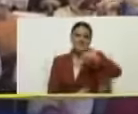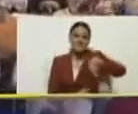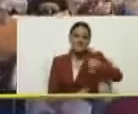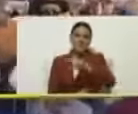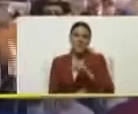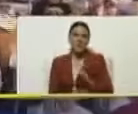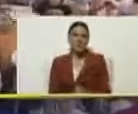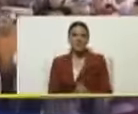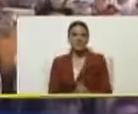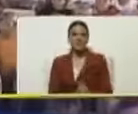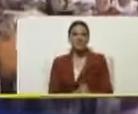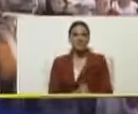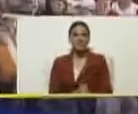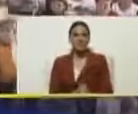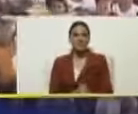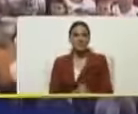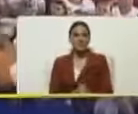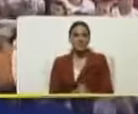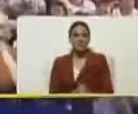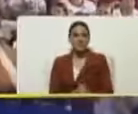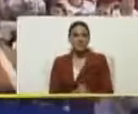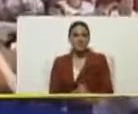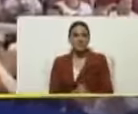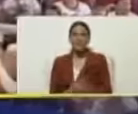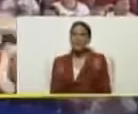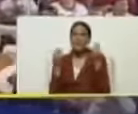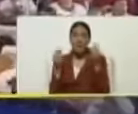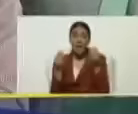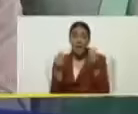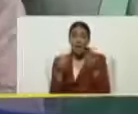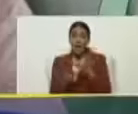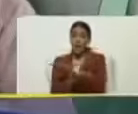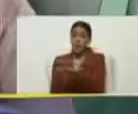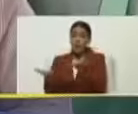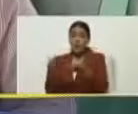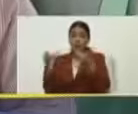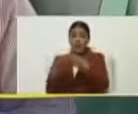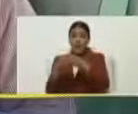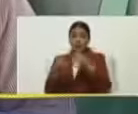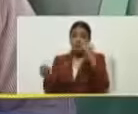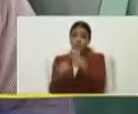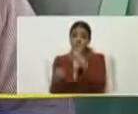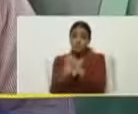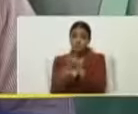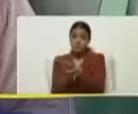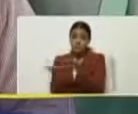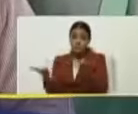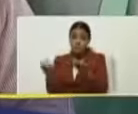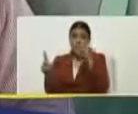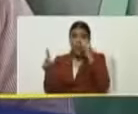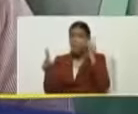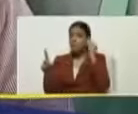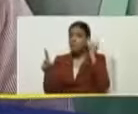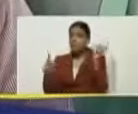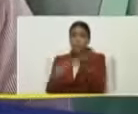compañeros, y compañera,